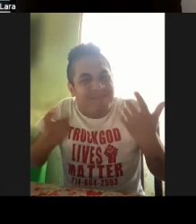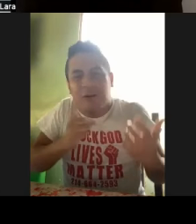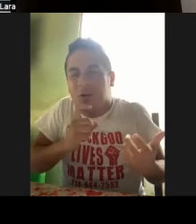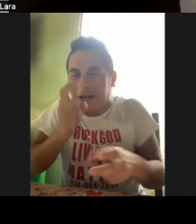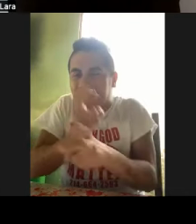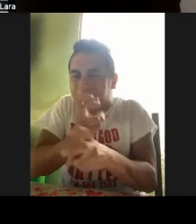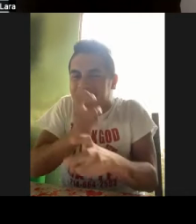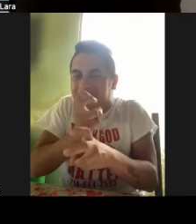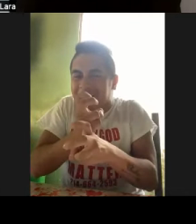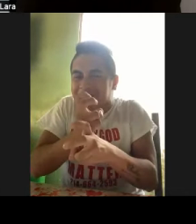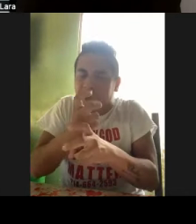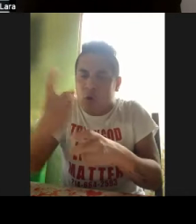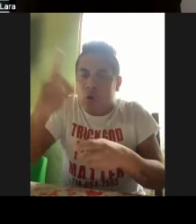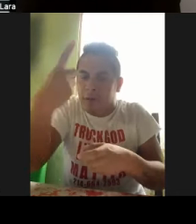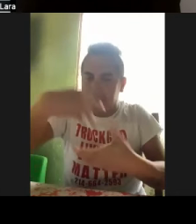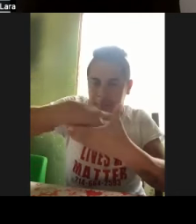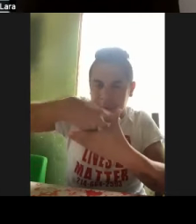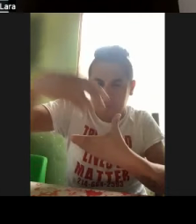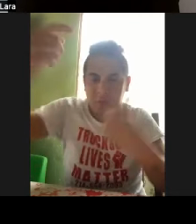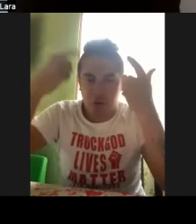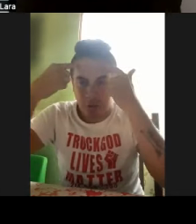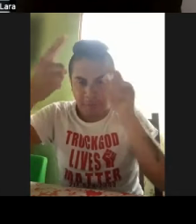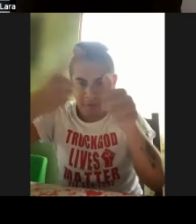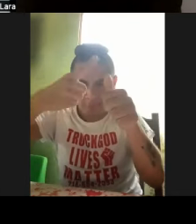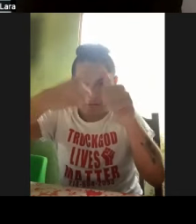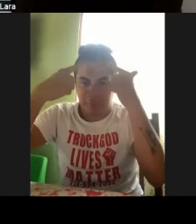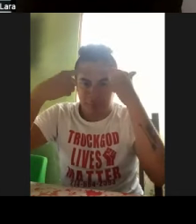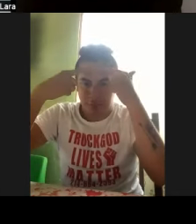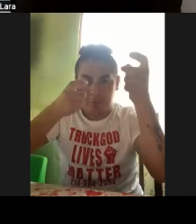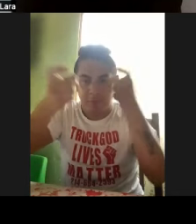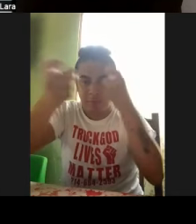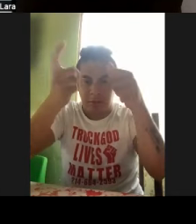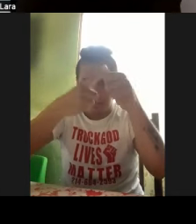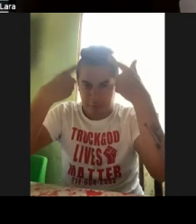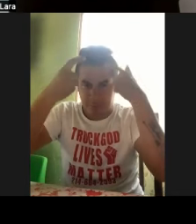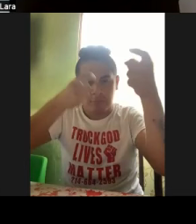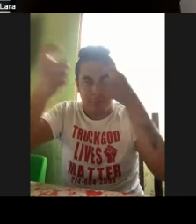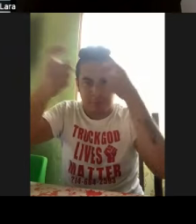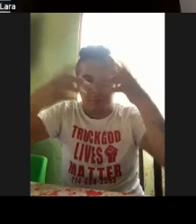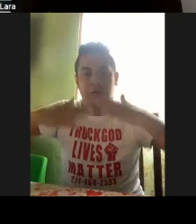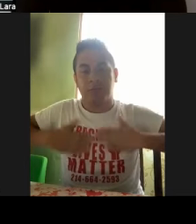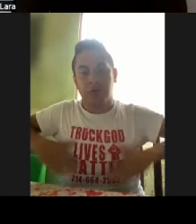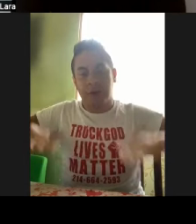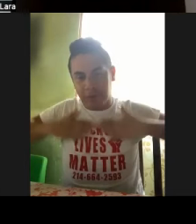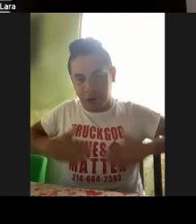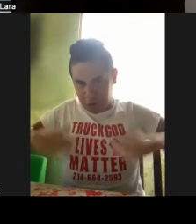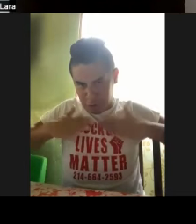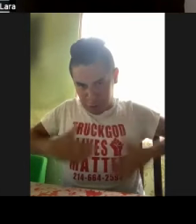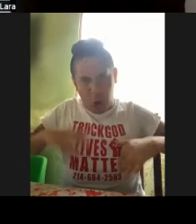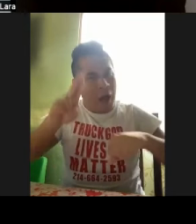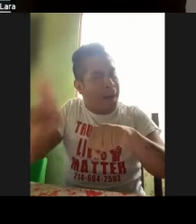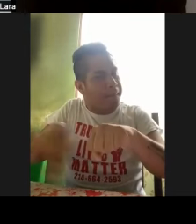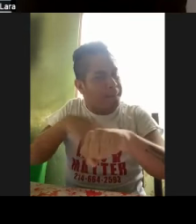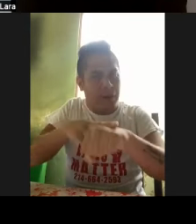okay, sí, a veces nuestras emociones varían, a veces pasamos por situaciones difíciles. Lo primero es controlar nuestro